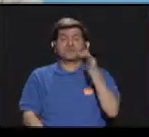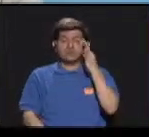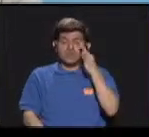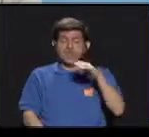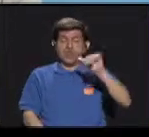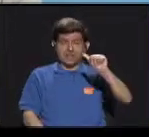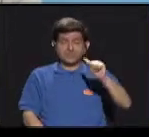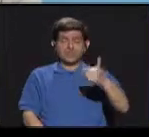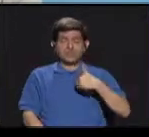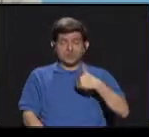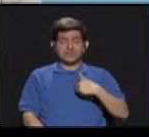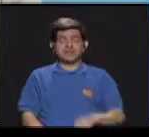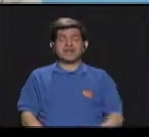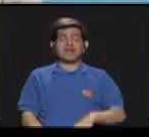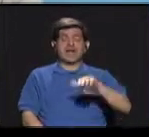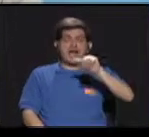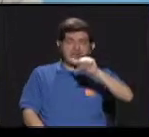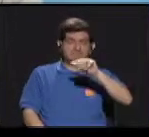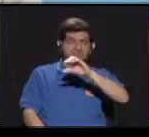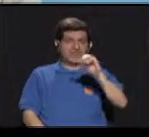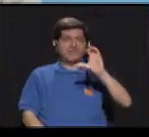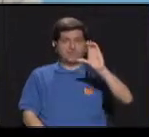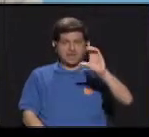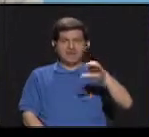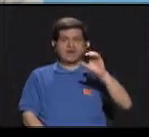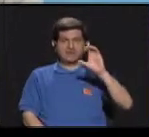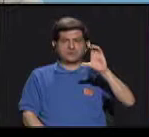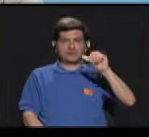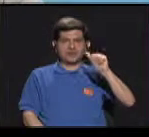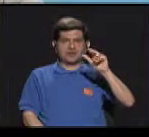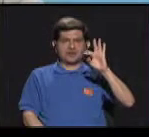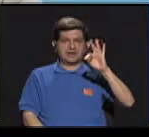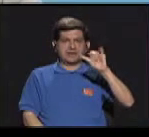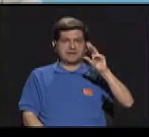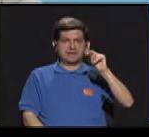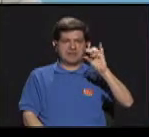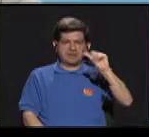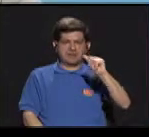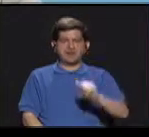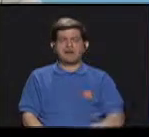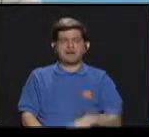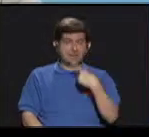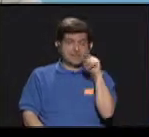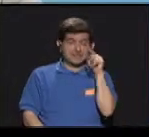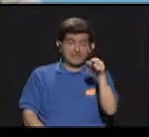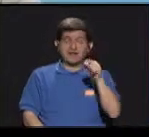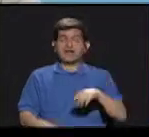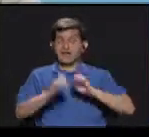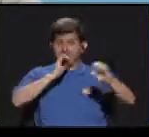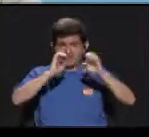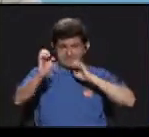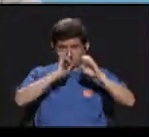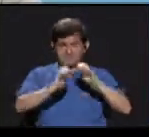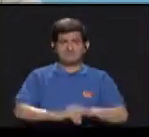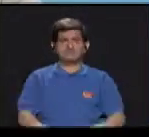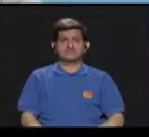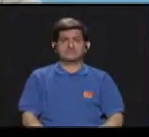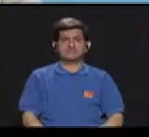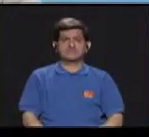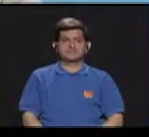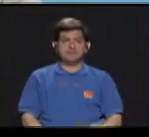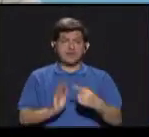Tío Antonio de Alfredo y Carlos Catania, que contaba Alfredo en esa entrevista